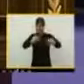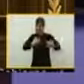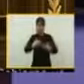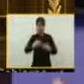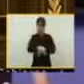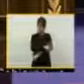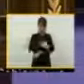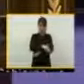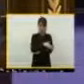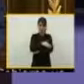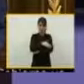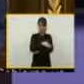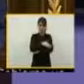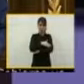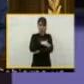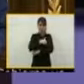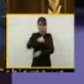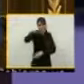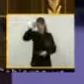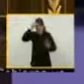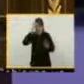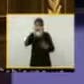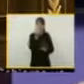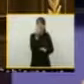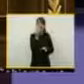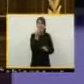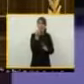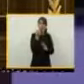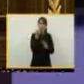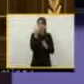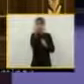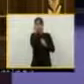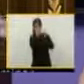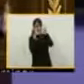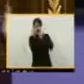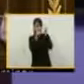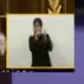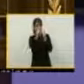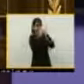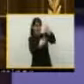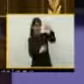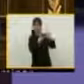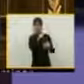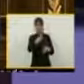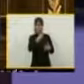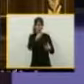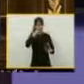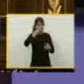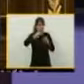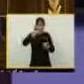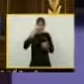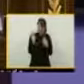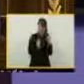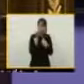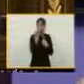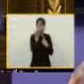hai un militante destacado da UGT do Partido Socialista, Antonio González, nun foro de economistas vinculado ao Partido Socialista que se chama Economistas Fronte